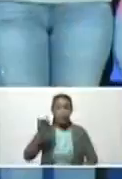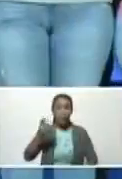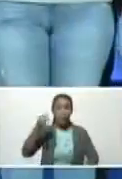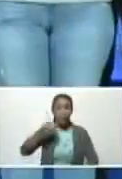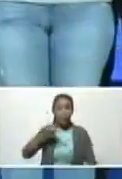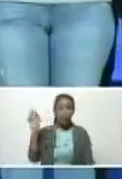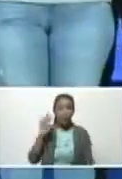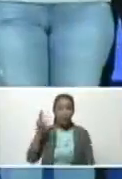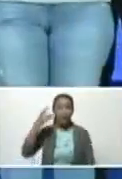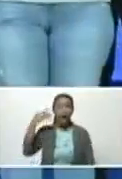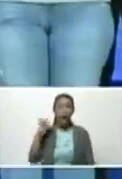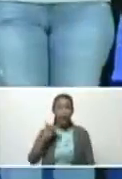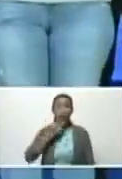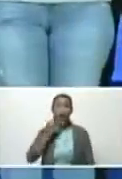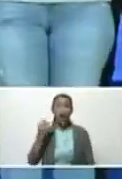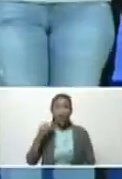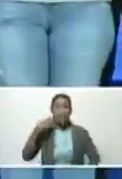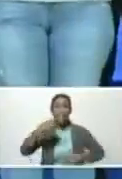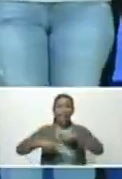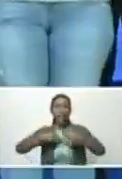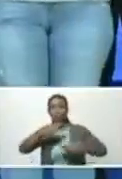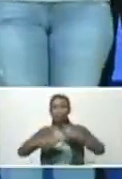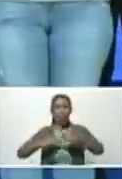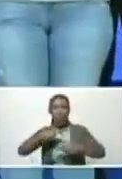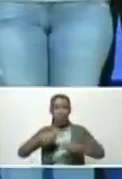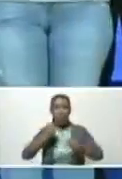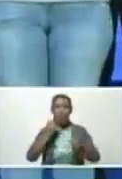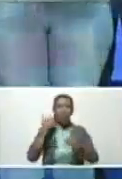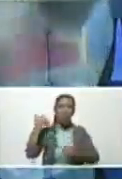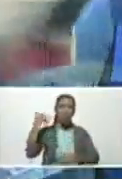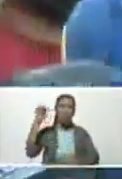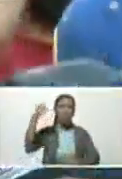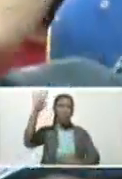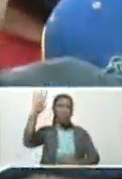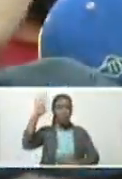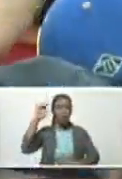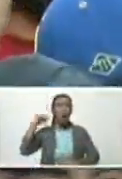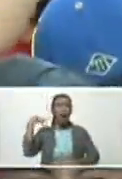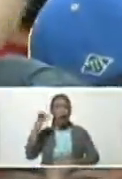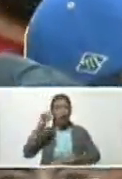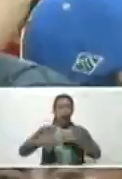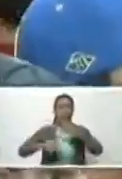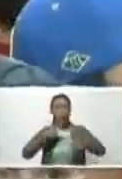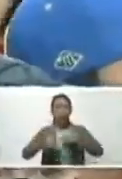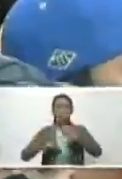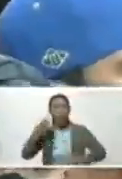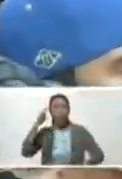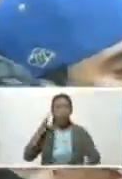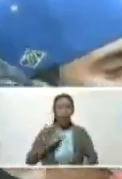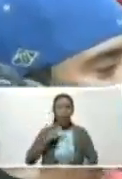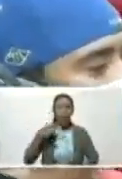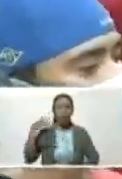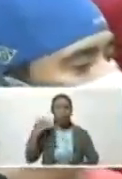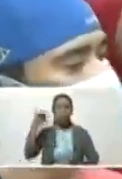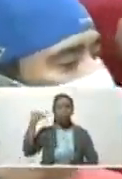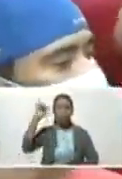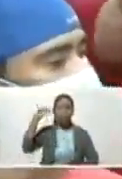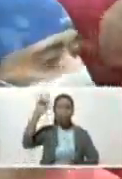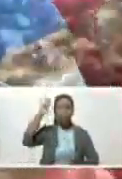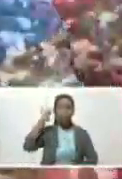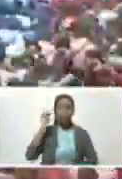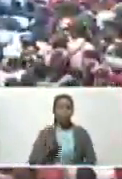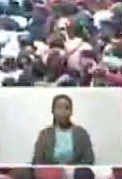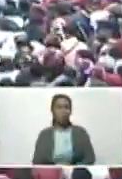Venezuela hay juventud revolucionaria para rato, hay revolución bolivariana para rato,